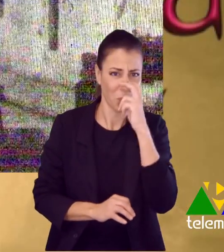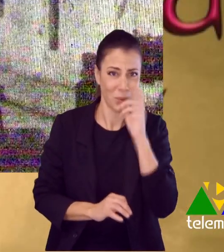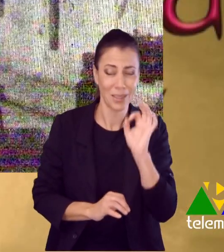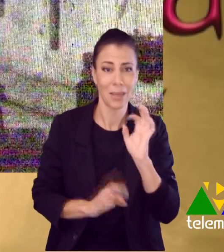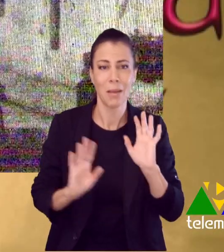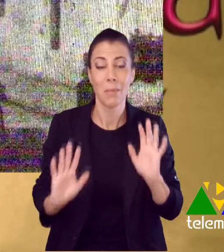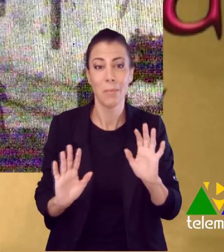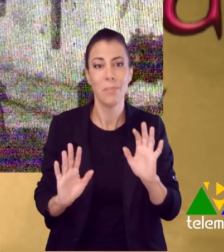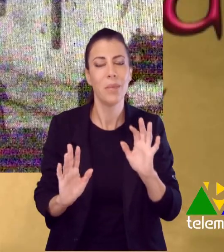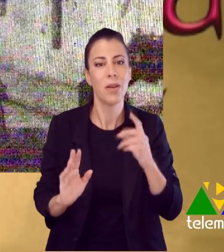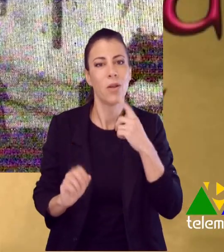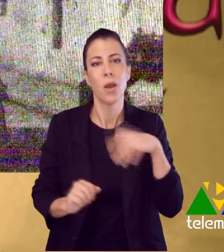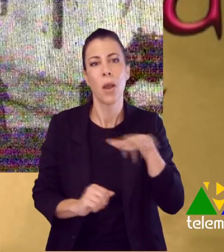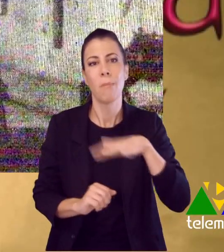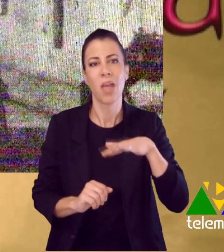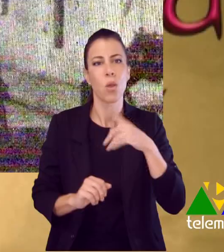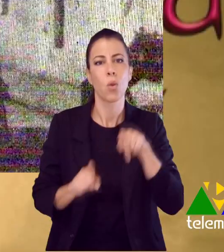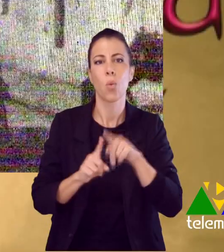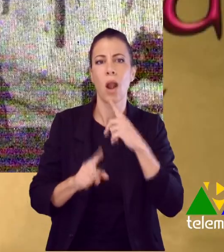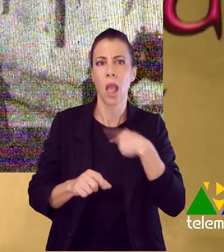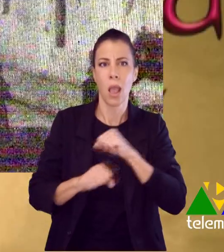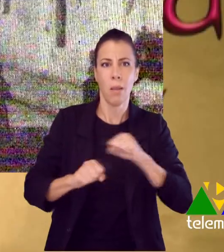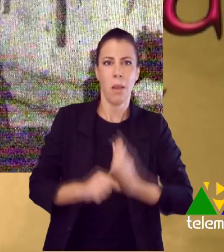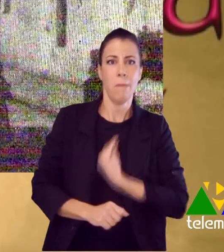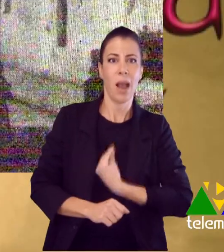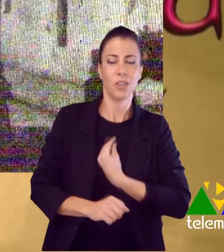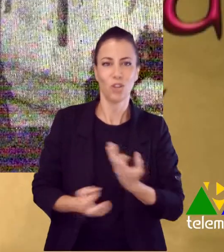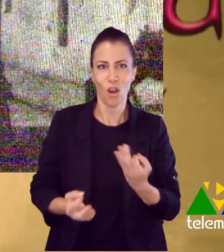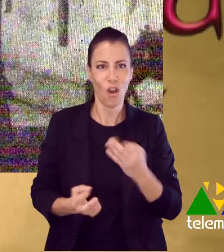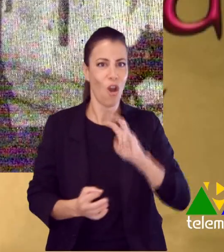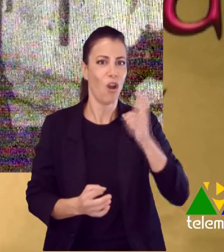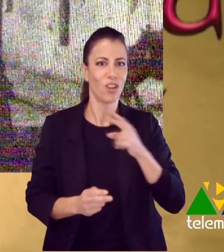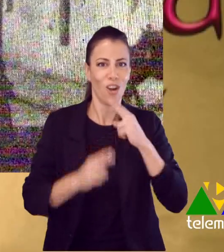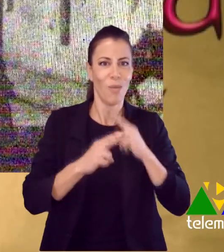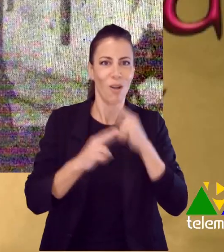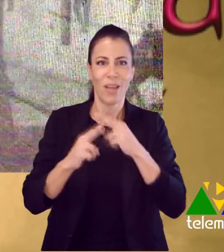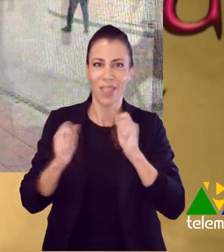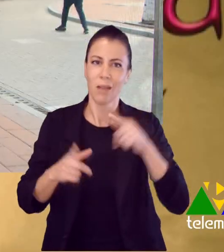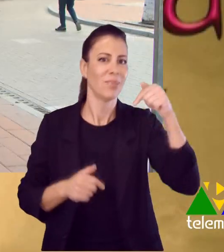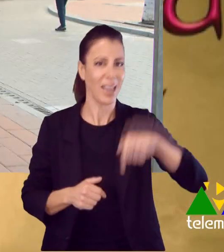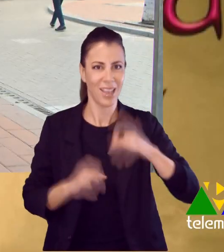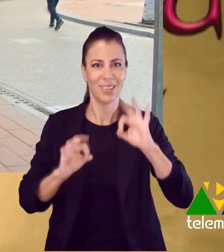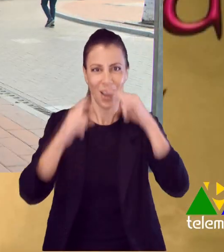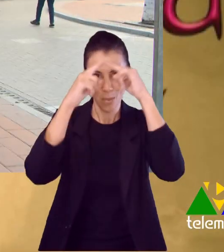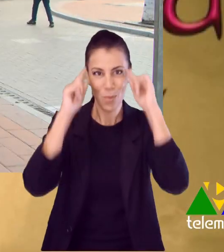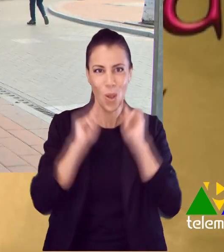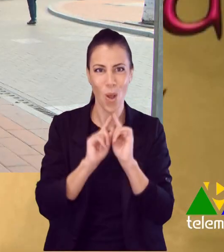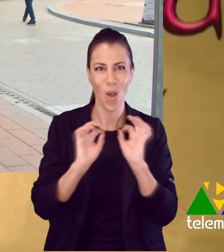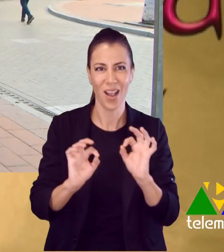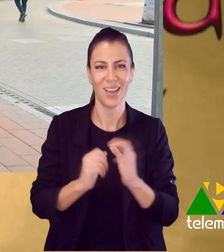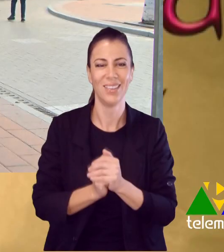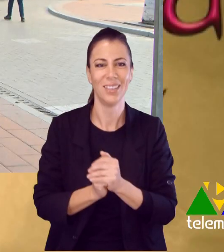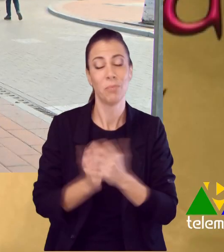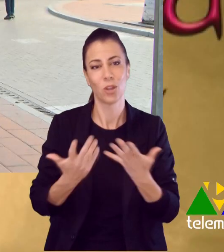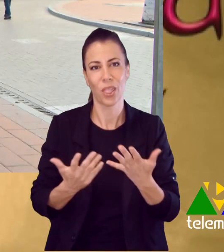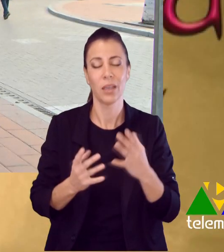un espanto como la Placeta del Espanto, una figura de hombre aquí era la figura de monja. Una monja que se apareció. Causaban respeto, ¿eh? Sí,